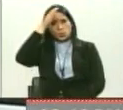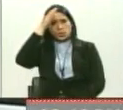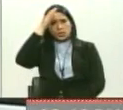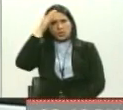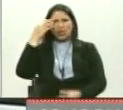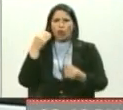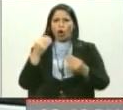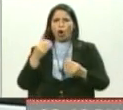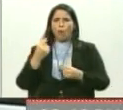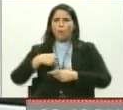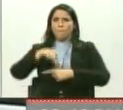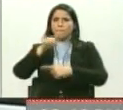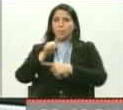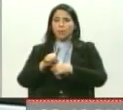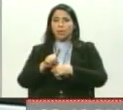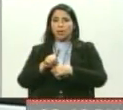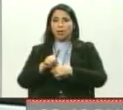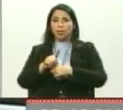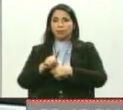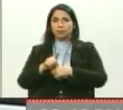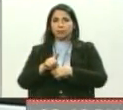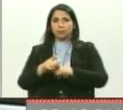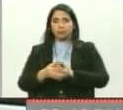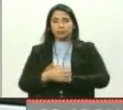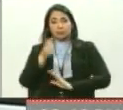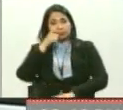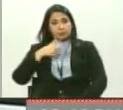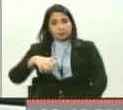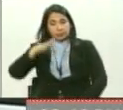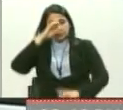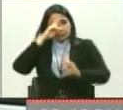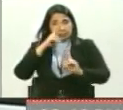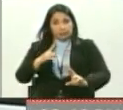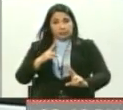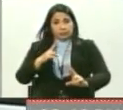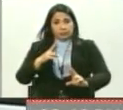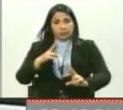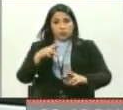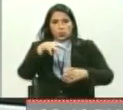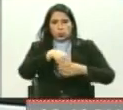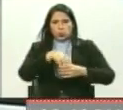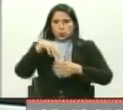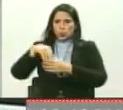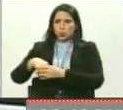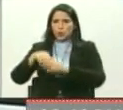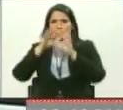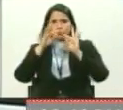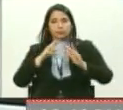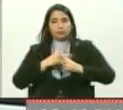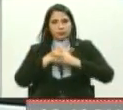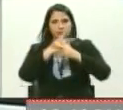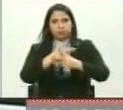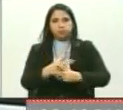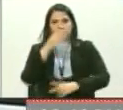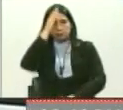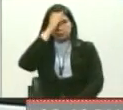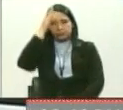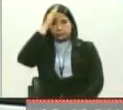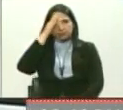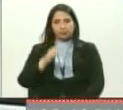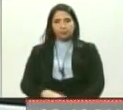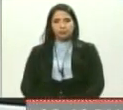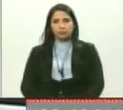desde un primer momento el pueblo acató la cuarentena de manera voluntaria, consciente